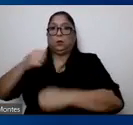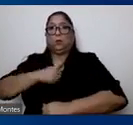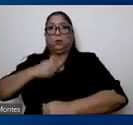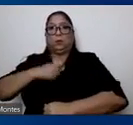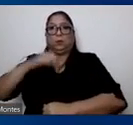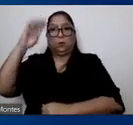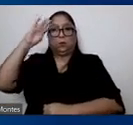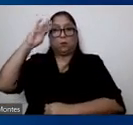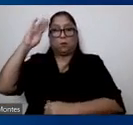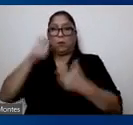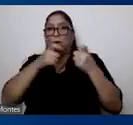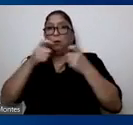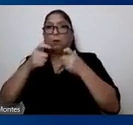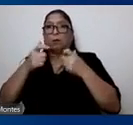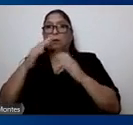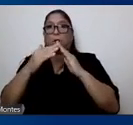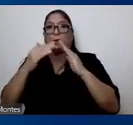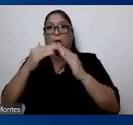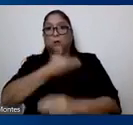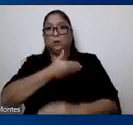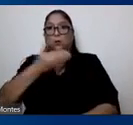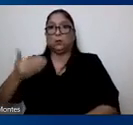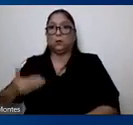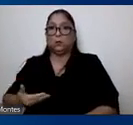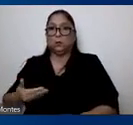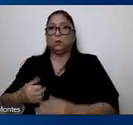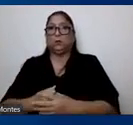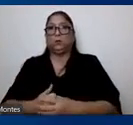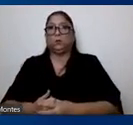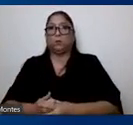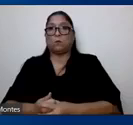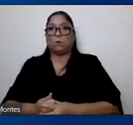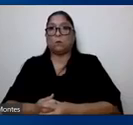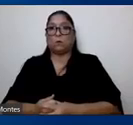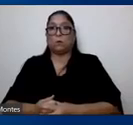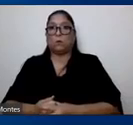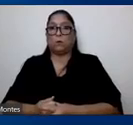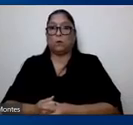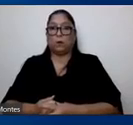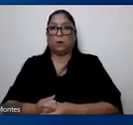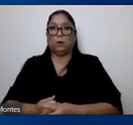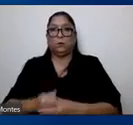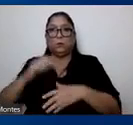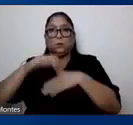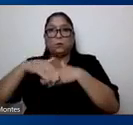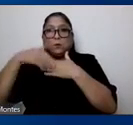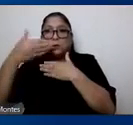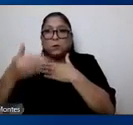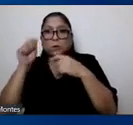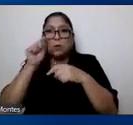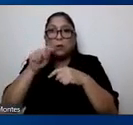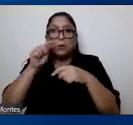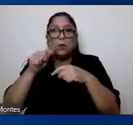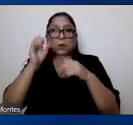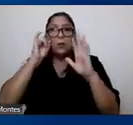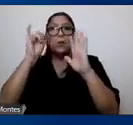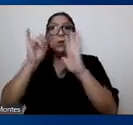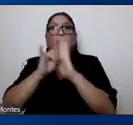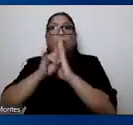miembros de los húsares. También tenemos esto. Esta imagen